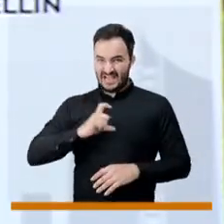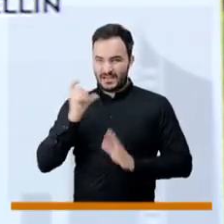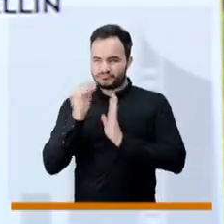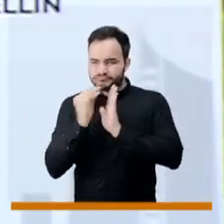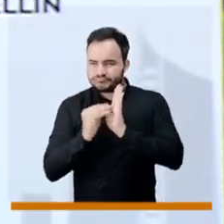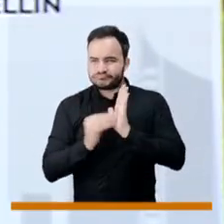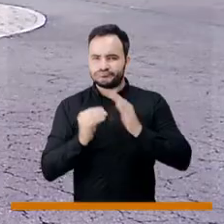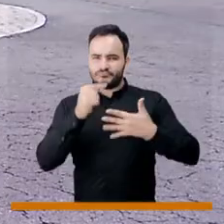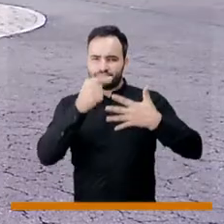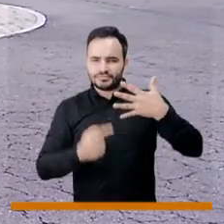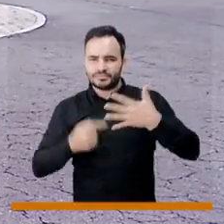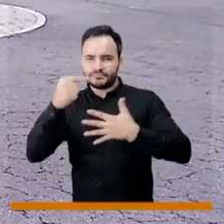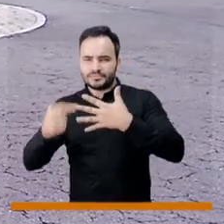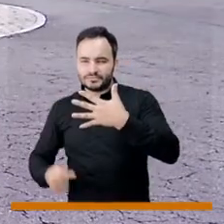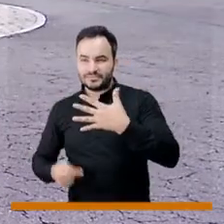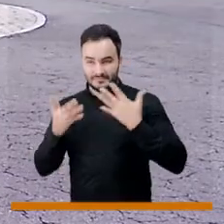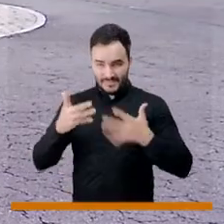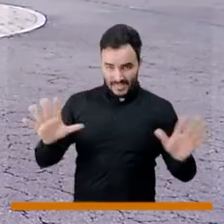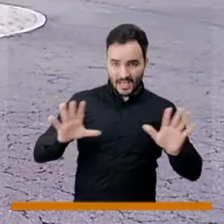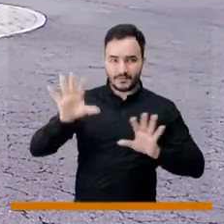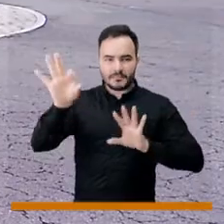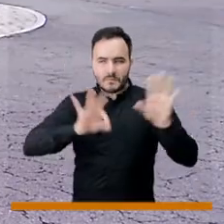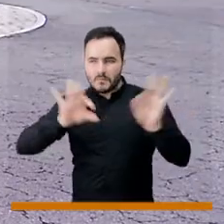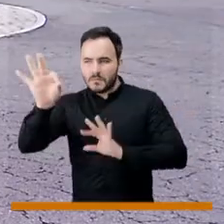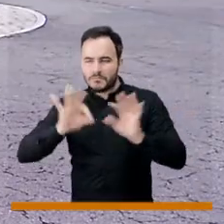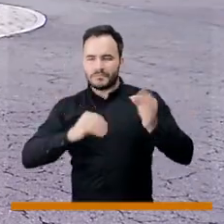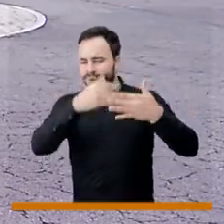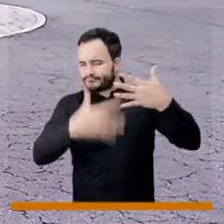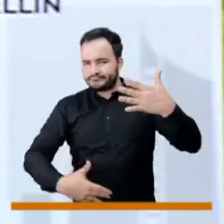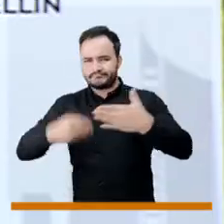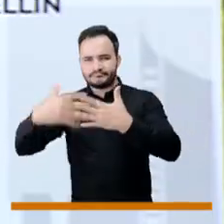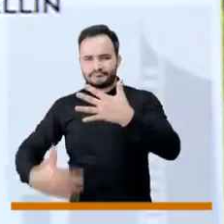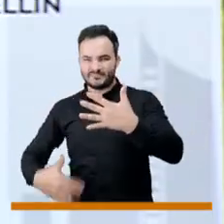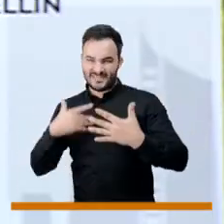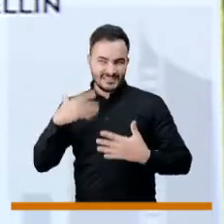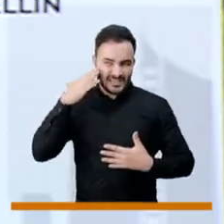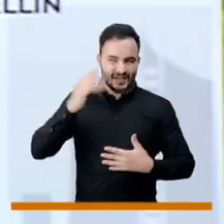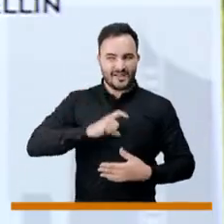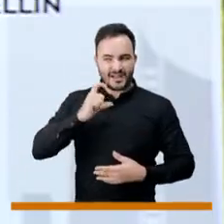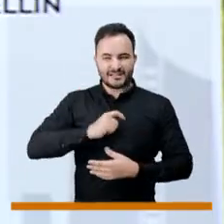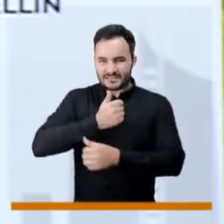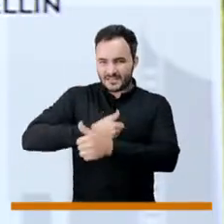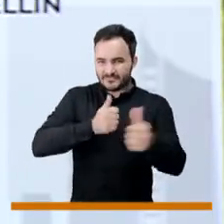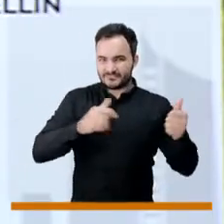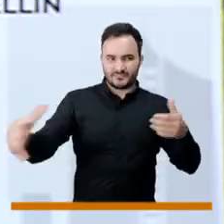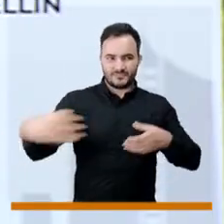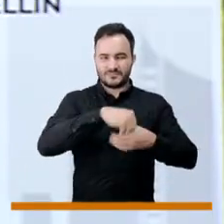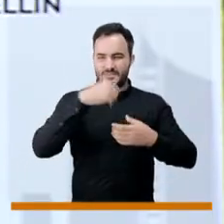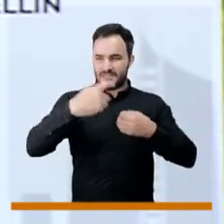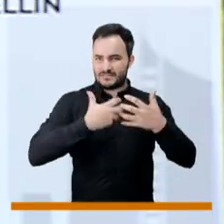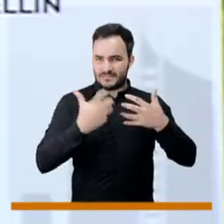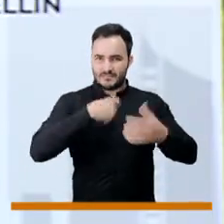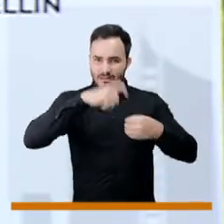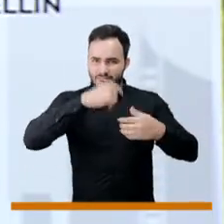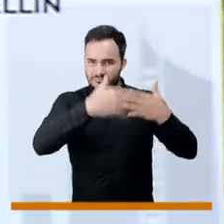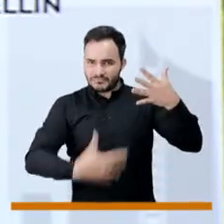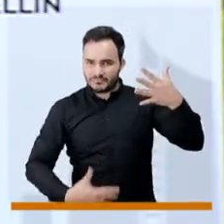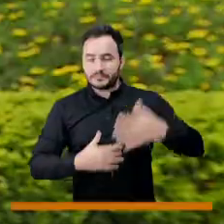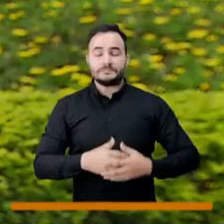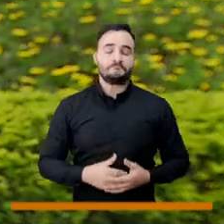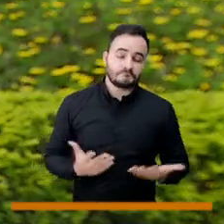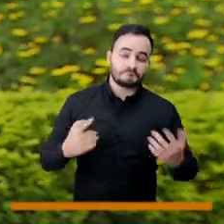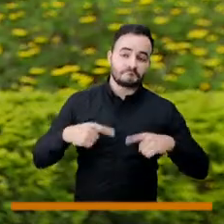caracterizados cuáles son digamos esa población a la que la que va a recibir de forma primaria ese